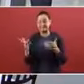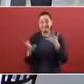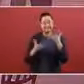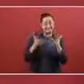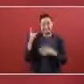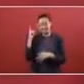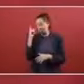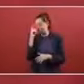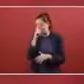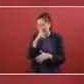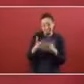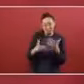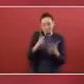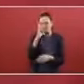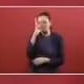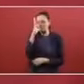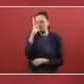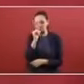puede